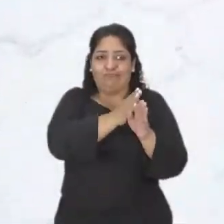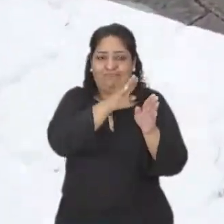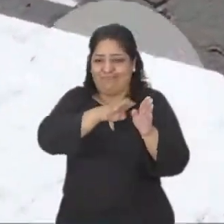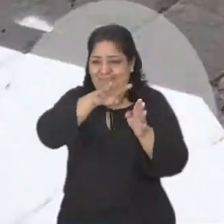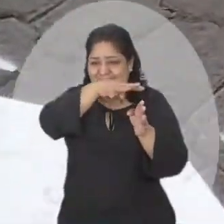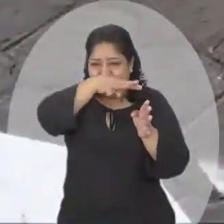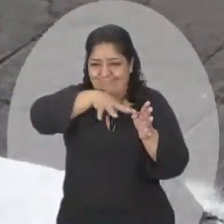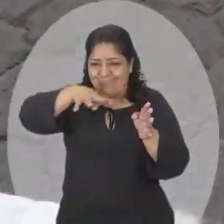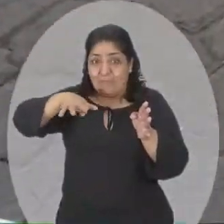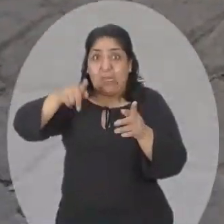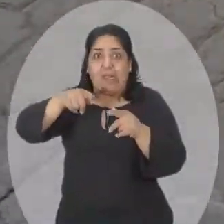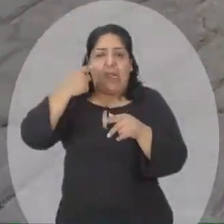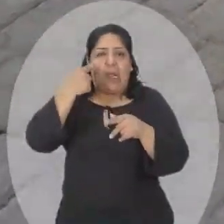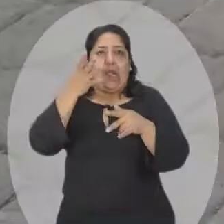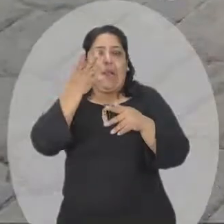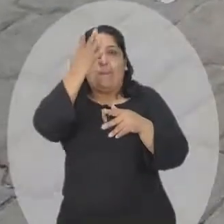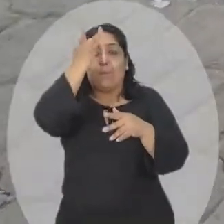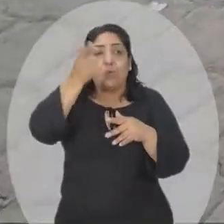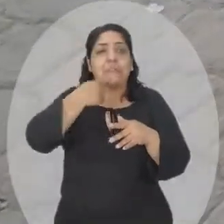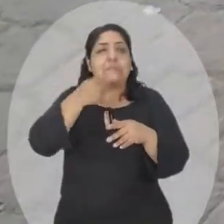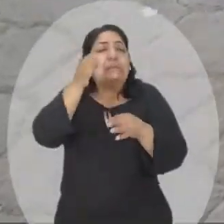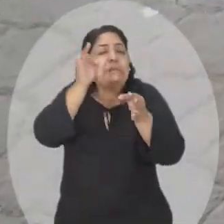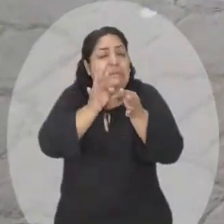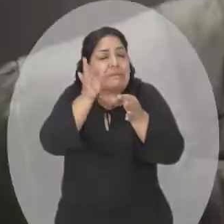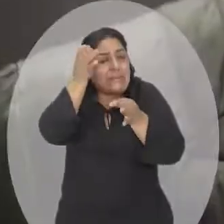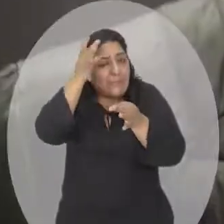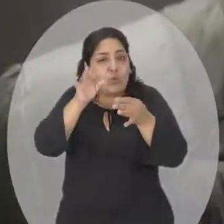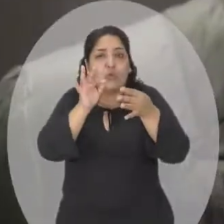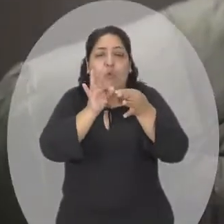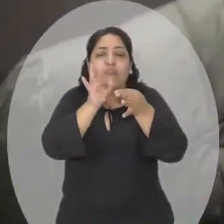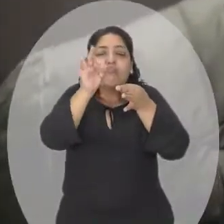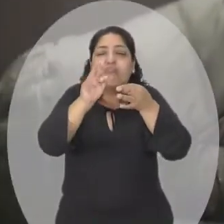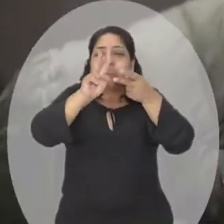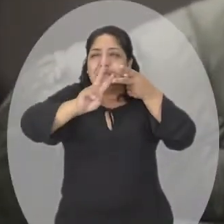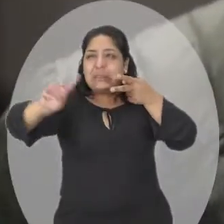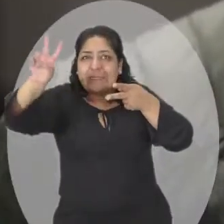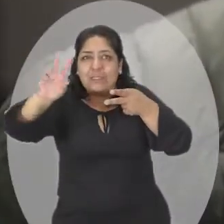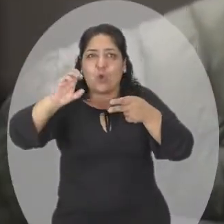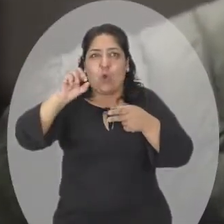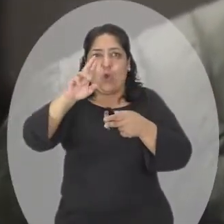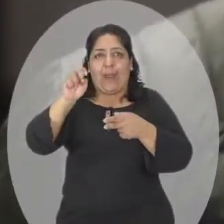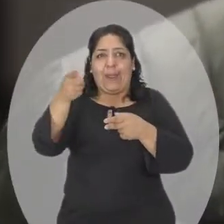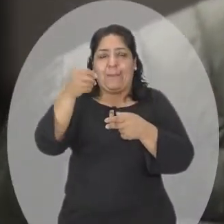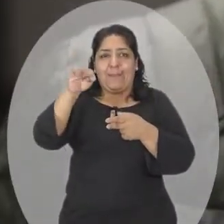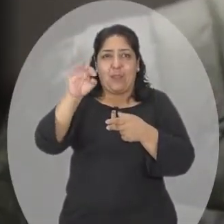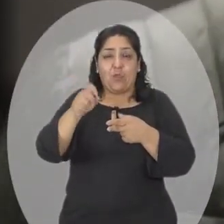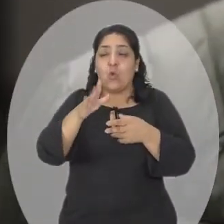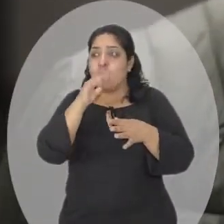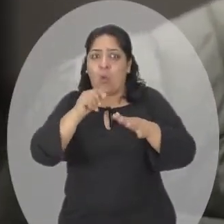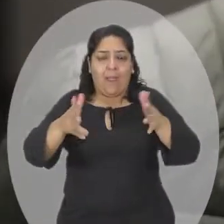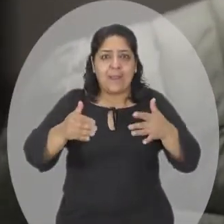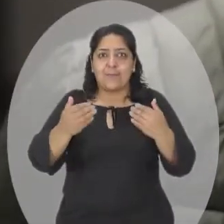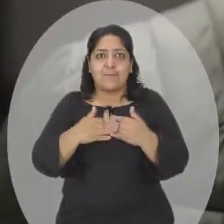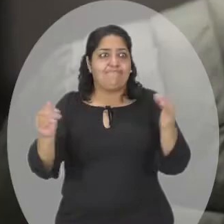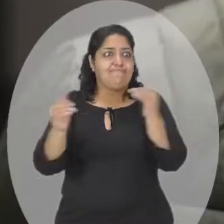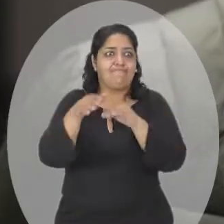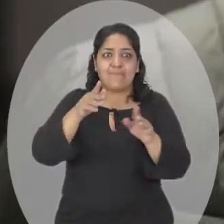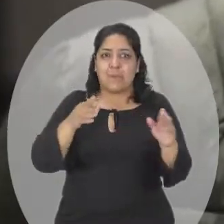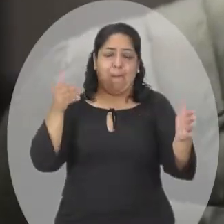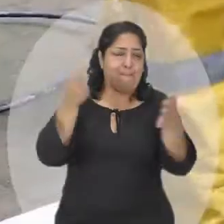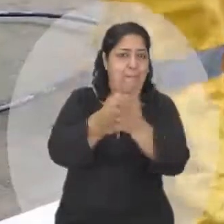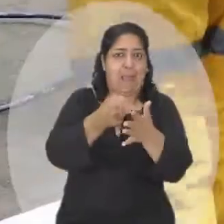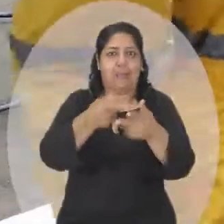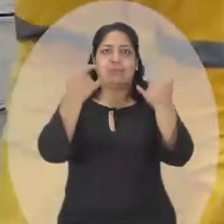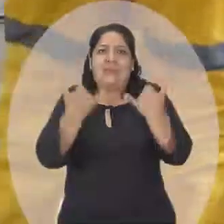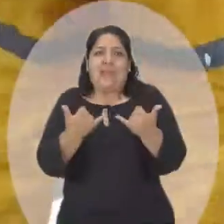Realmente. Priorizar aquellos corregimientos donde haga falta señalización y vamos a estar presentes en los diferentes corregimientos del